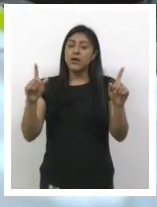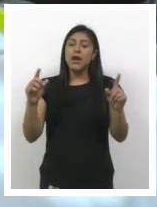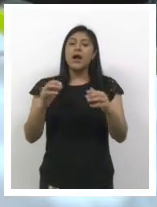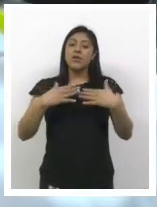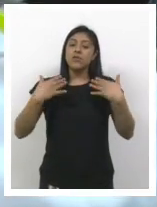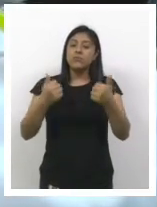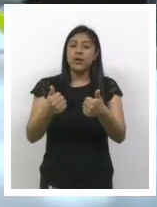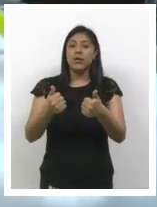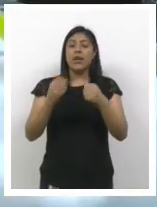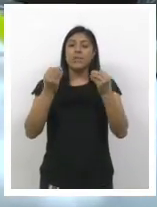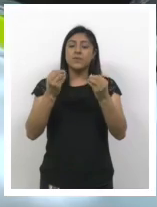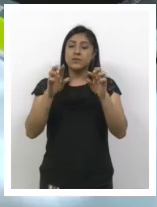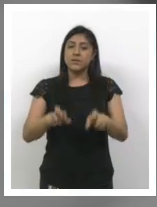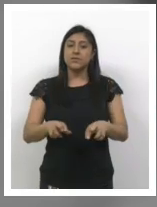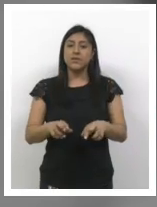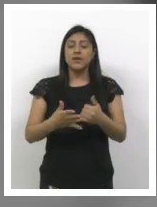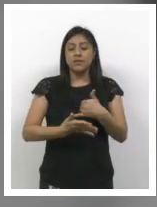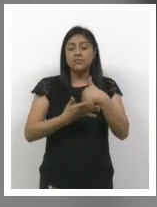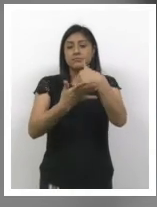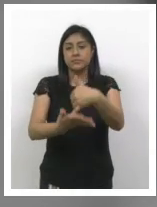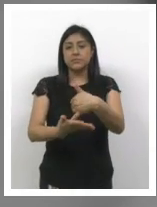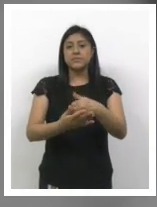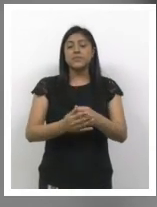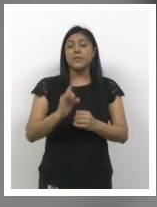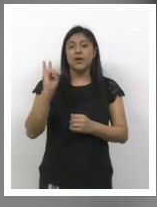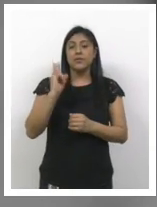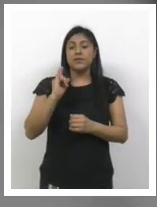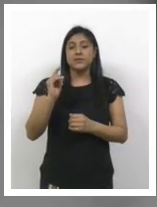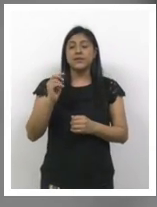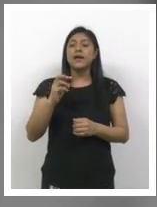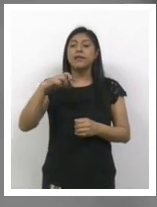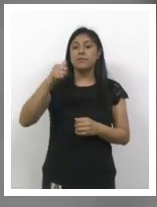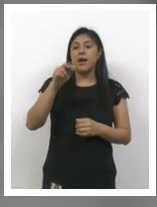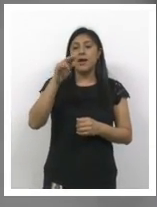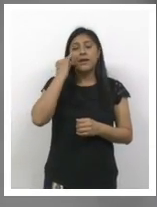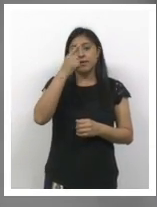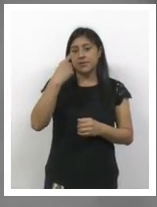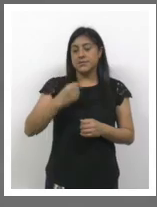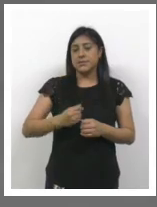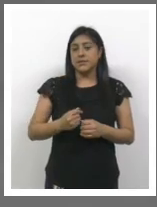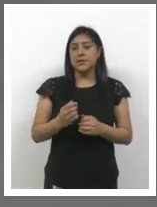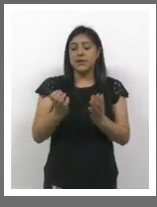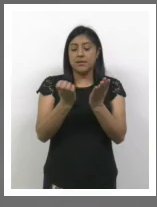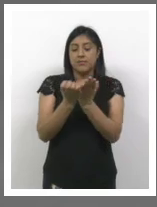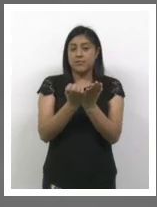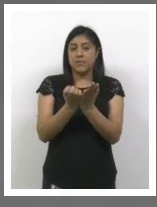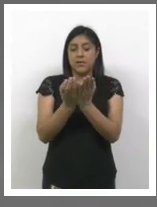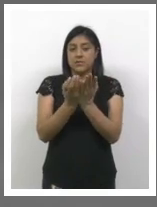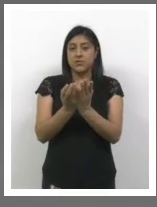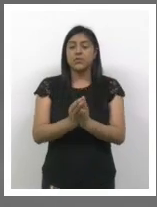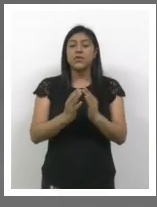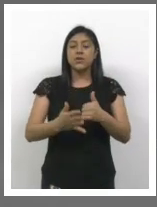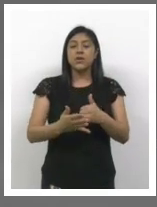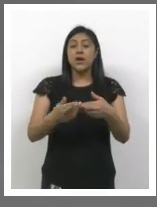que salvaron la vida de miles de personas en la epidemia de 1908. Por ello fue condecorado como Caballero de la Legión de Honor